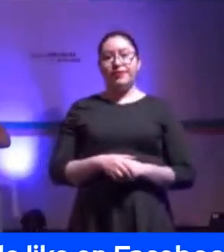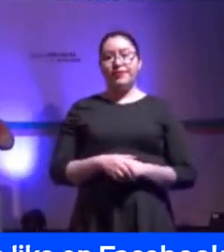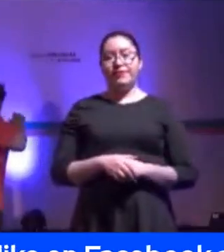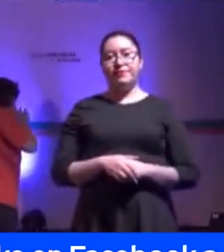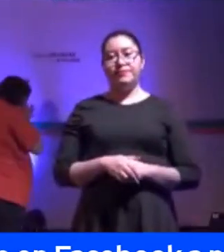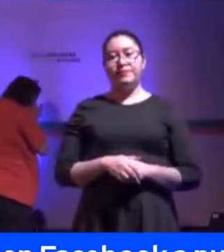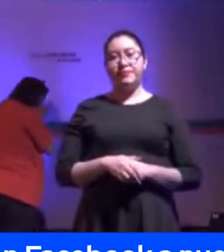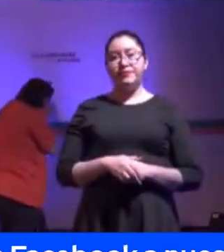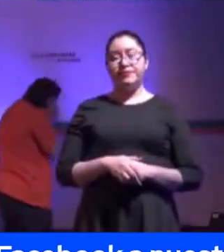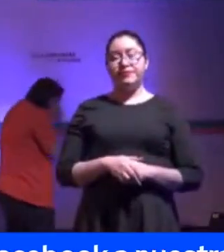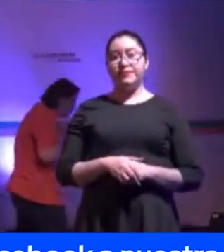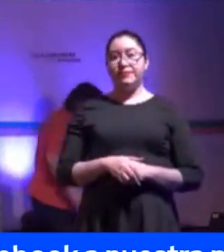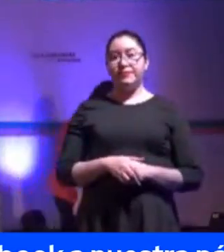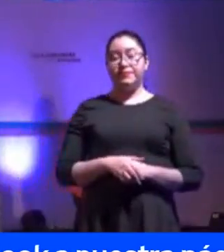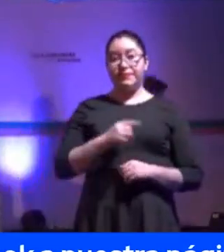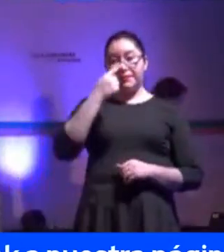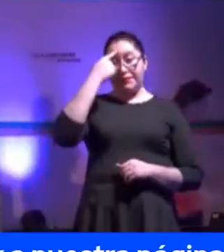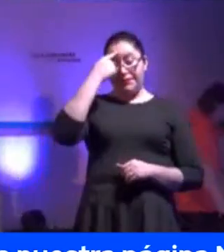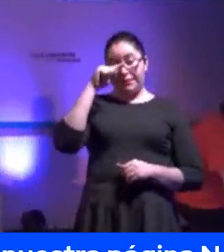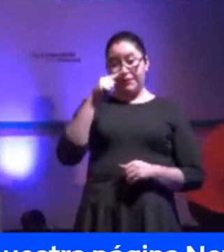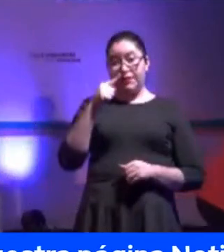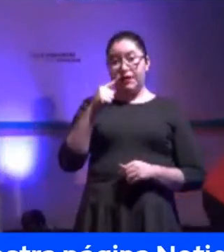a que cuando el mexicano